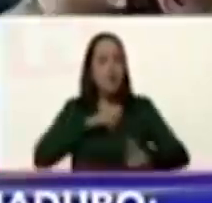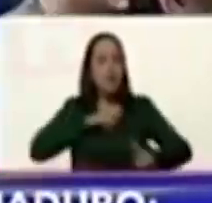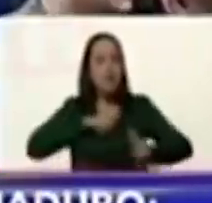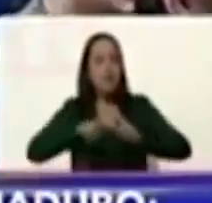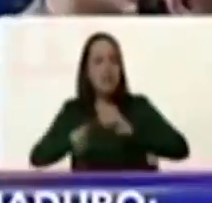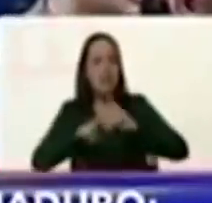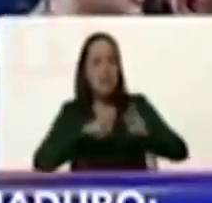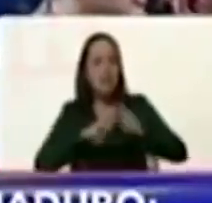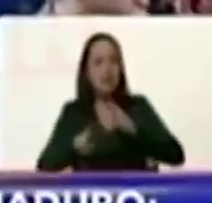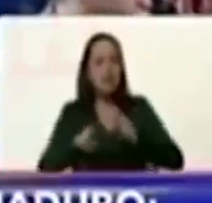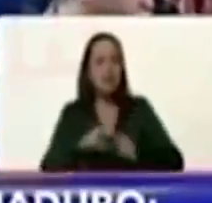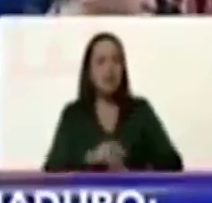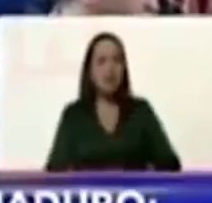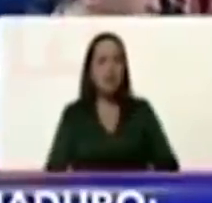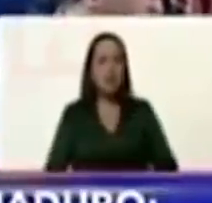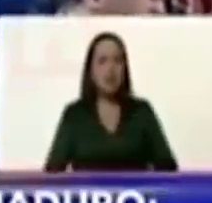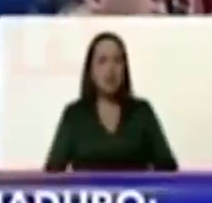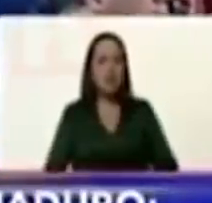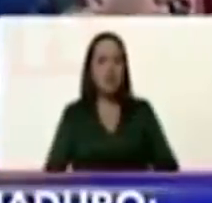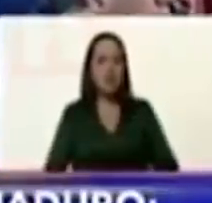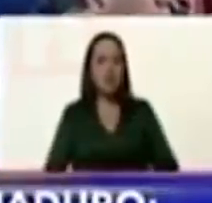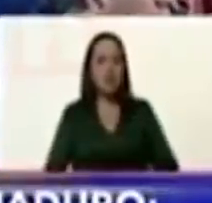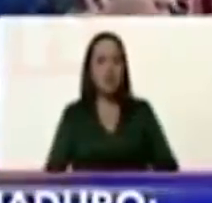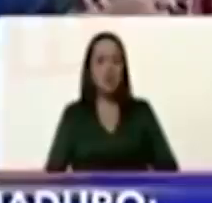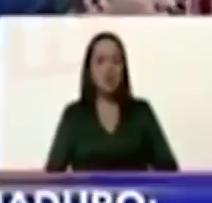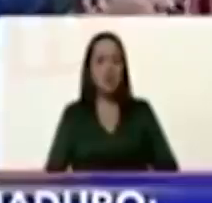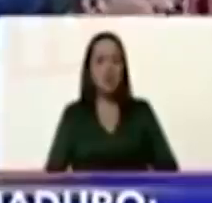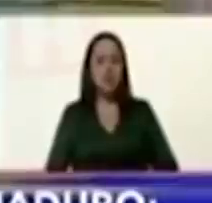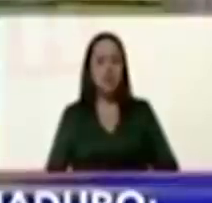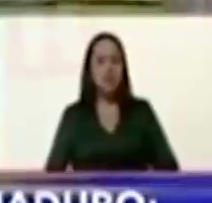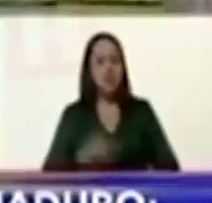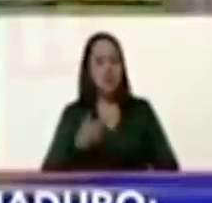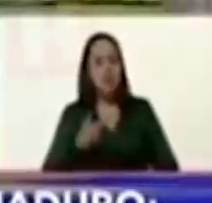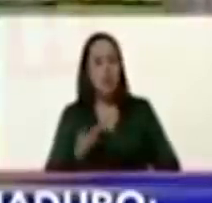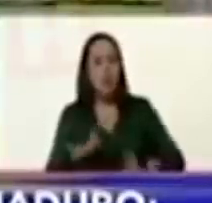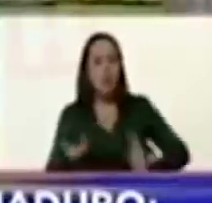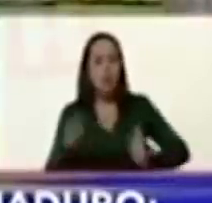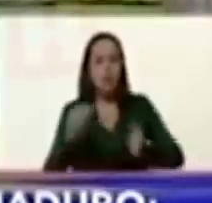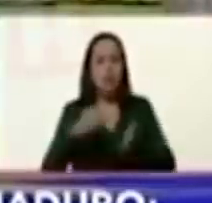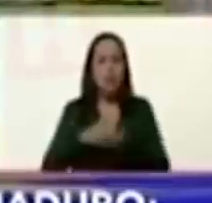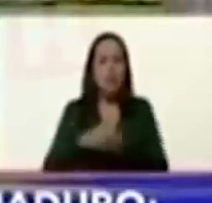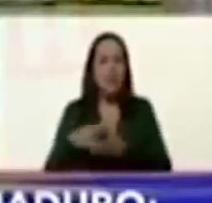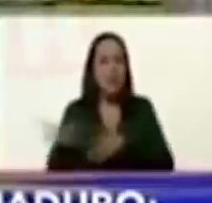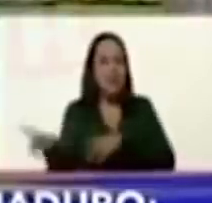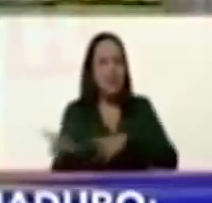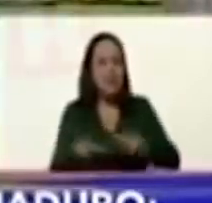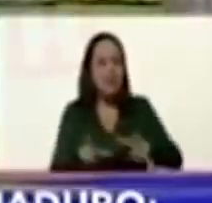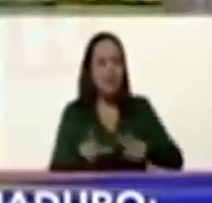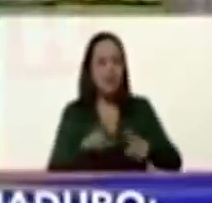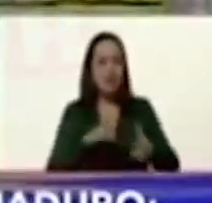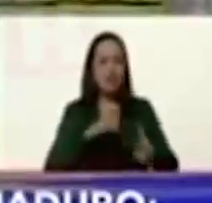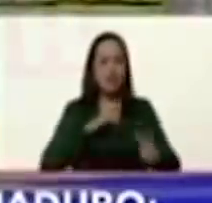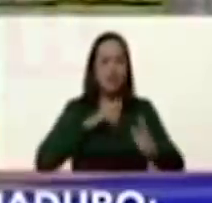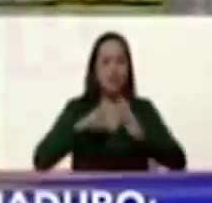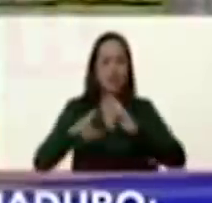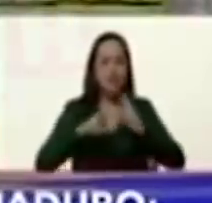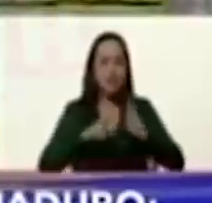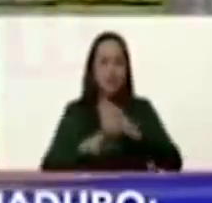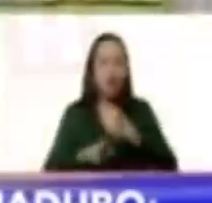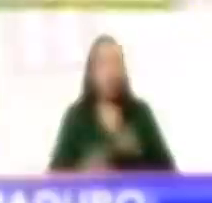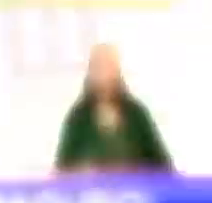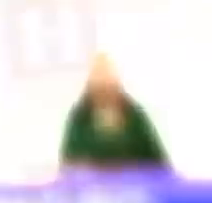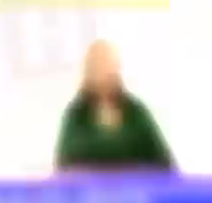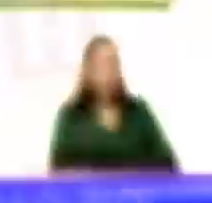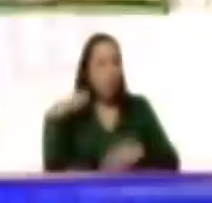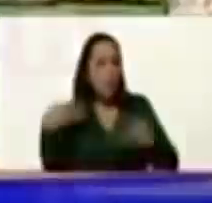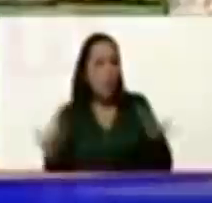muy amplio que le otorga al comité una gran discrecionalidad. Con ese decreto es perfectamente posible que me entreguen una lista de